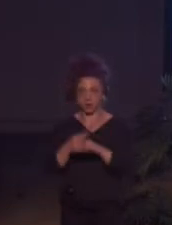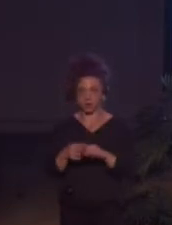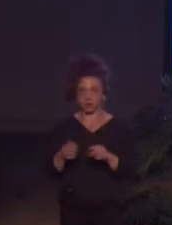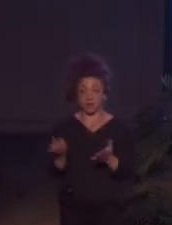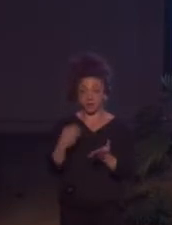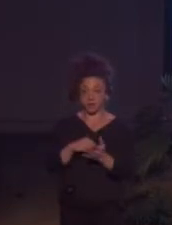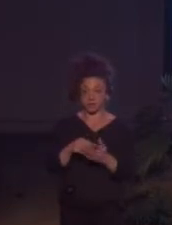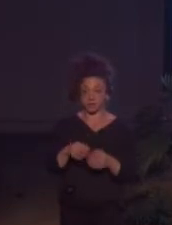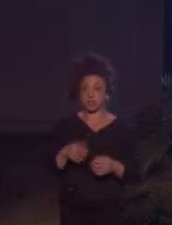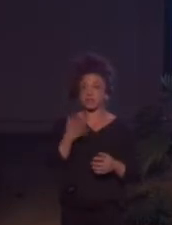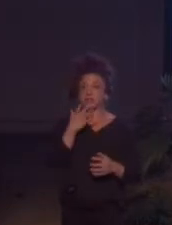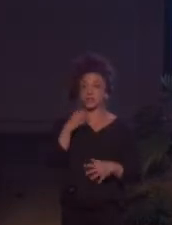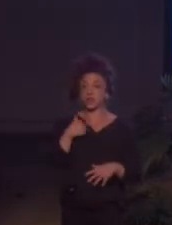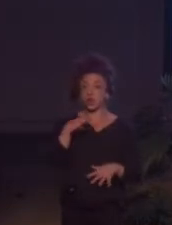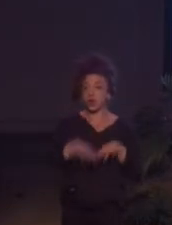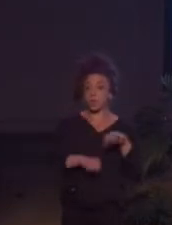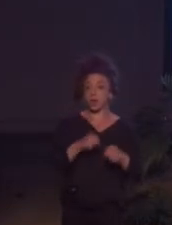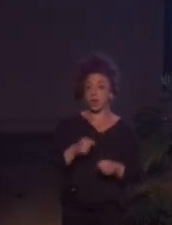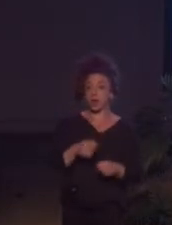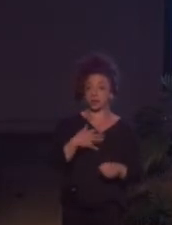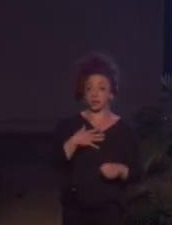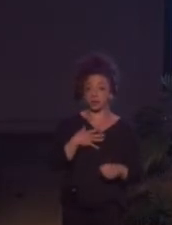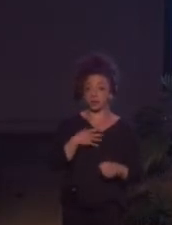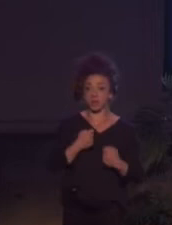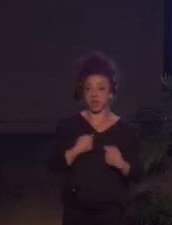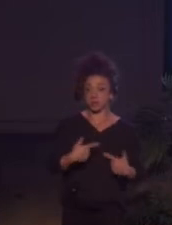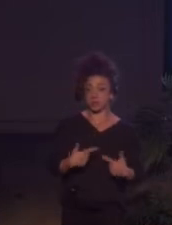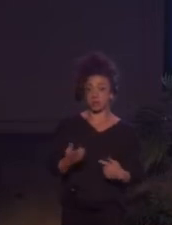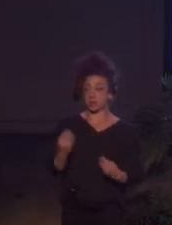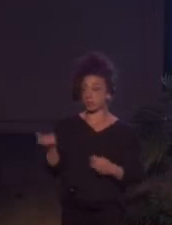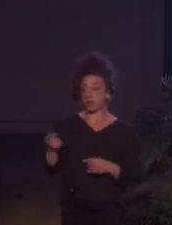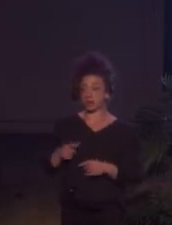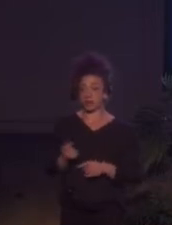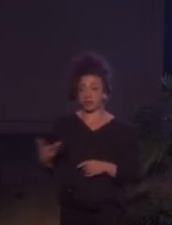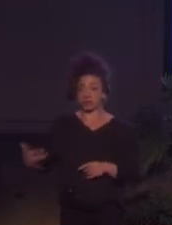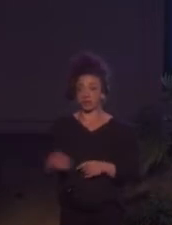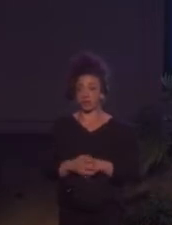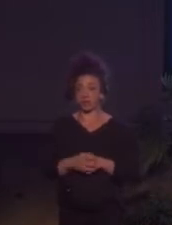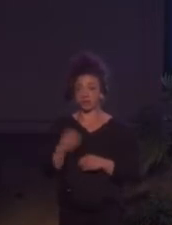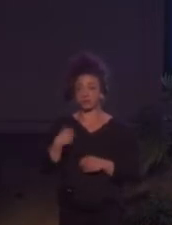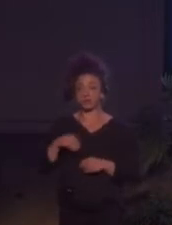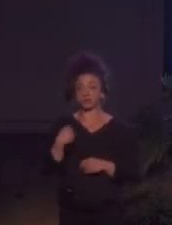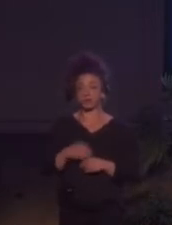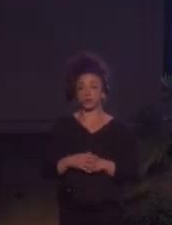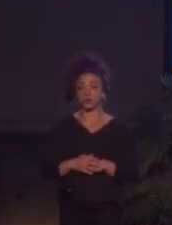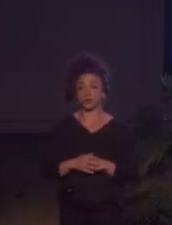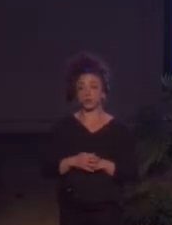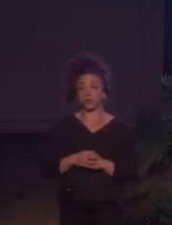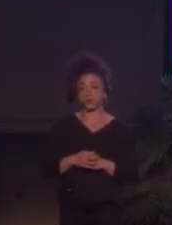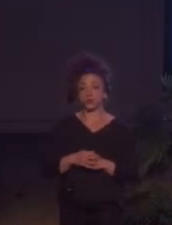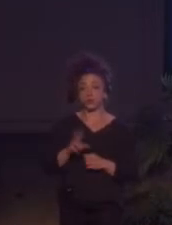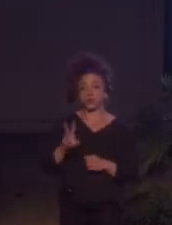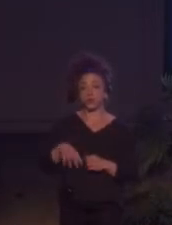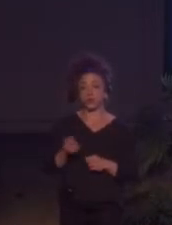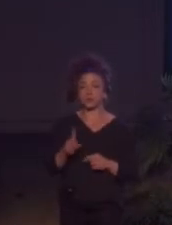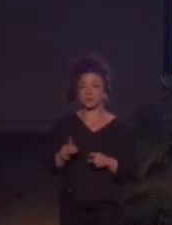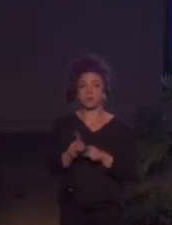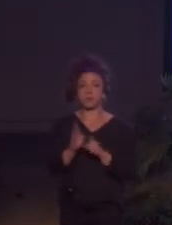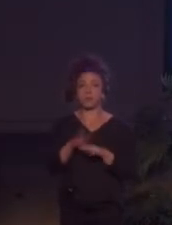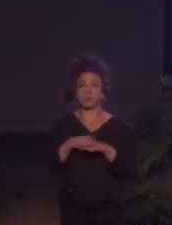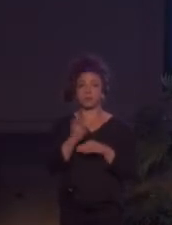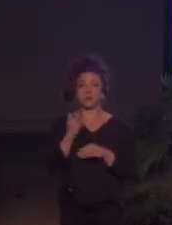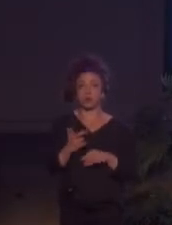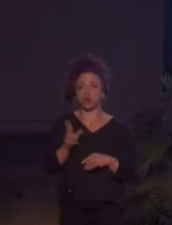voto, porque eso te dice todo de ti. Entonces, no es para nada, o sea, es